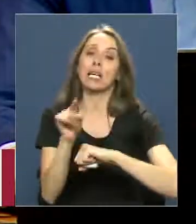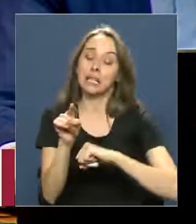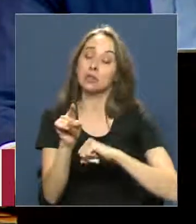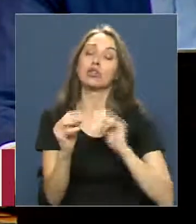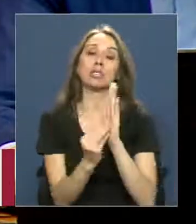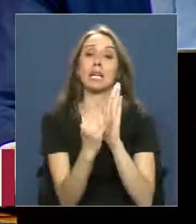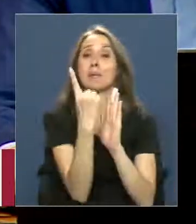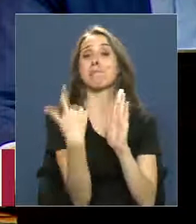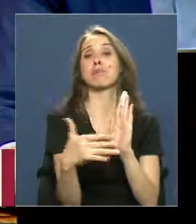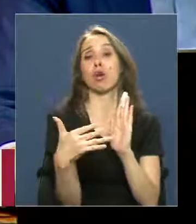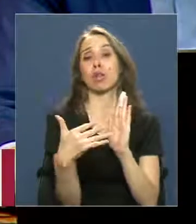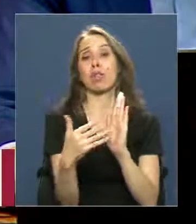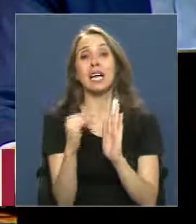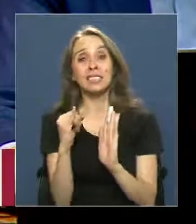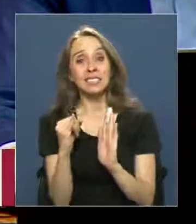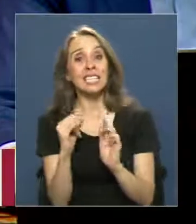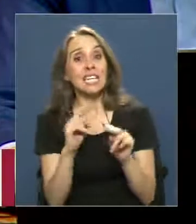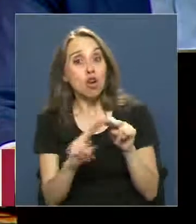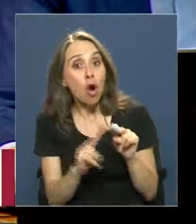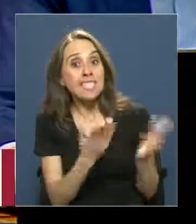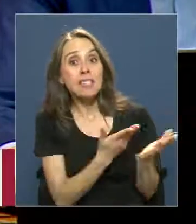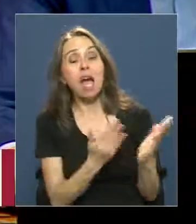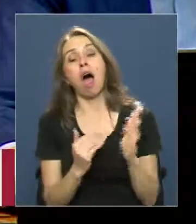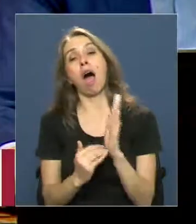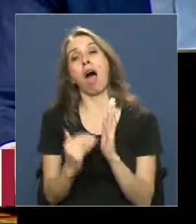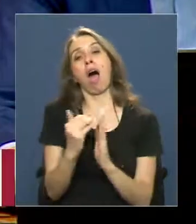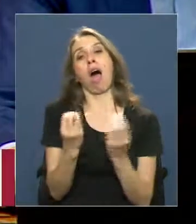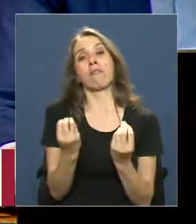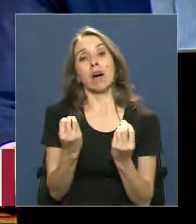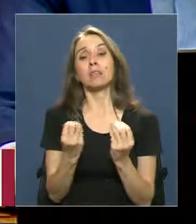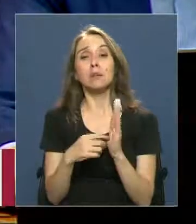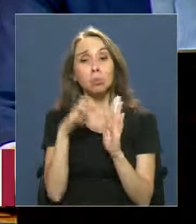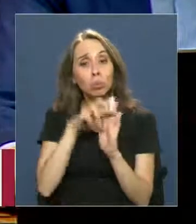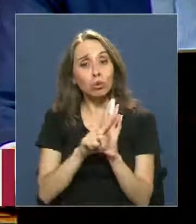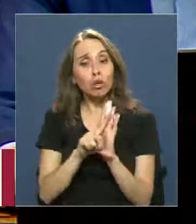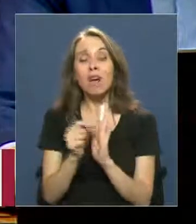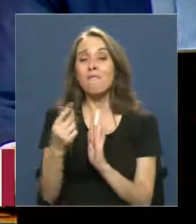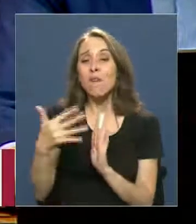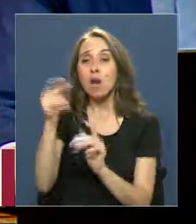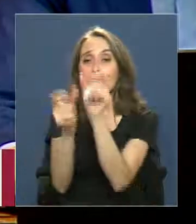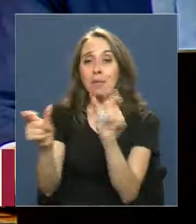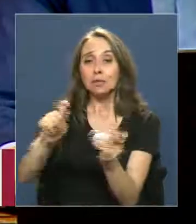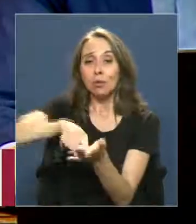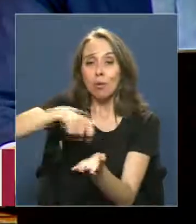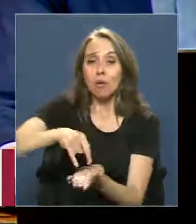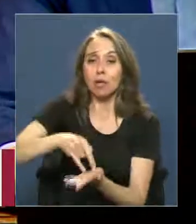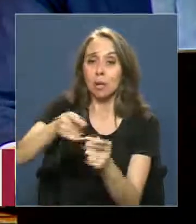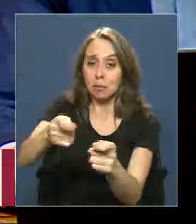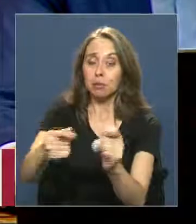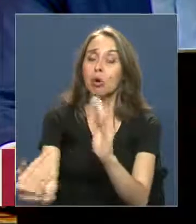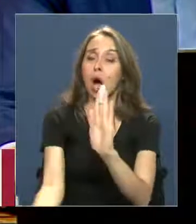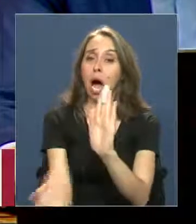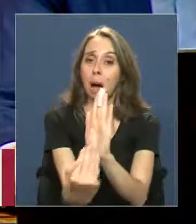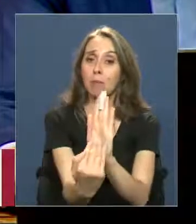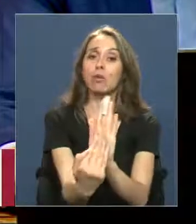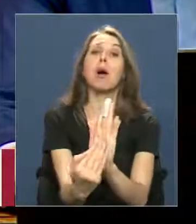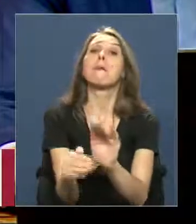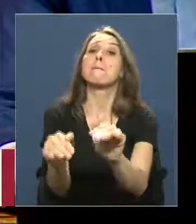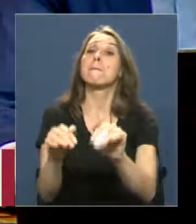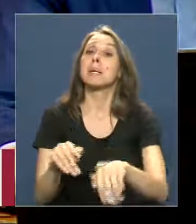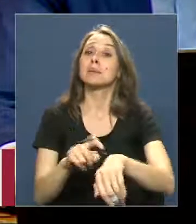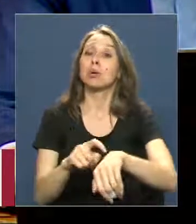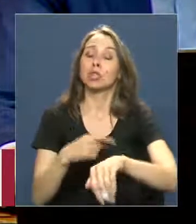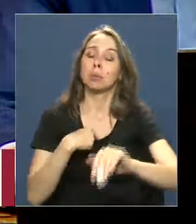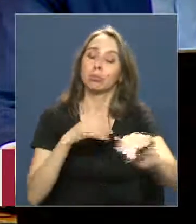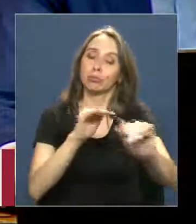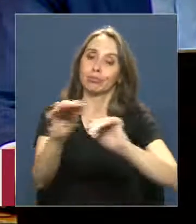solo hacerme eco de este proyecto, que valoro su iniciativa y por supuesto respaldo, pero al mismo tiempo quisiera hacer un